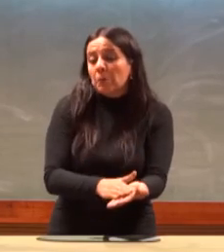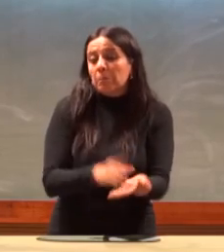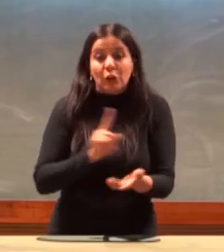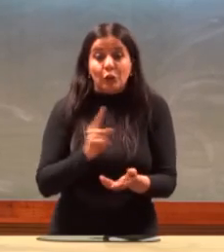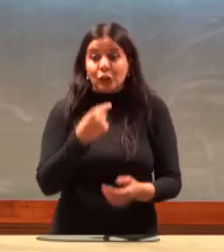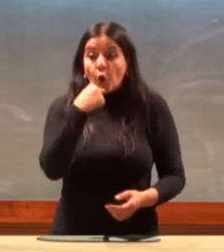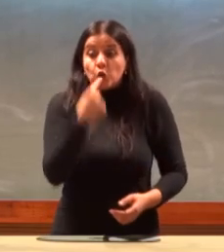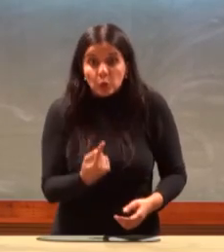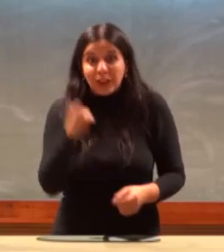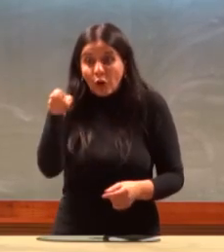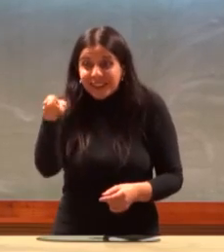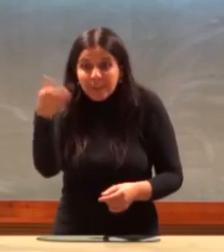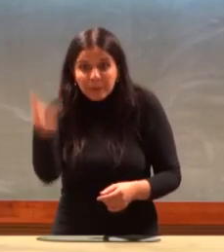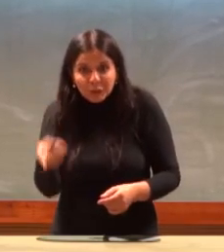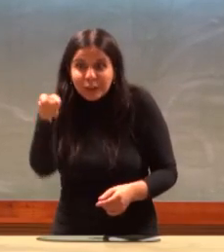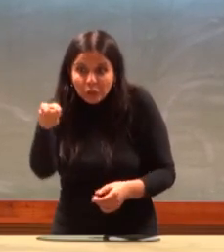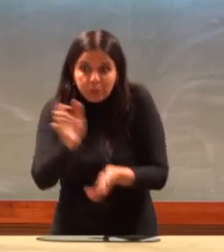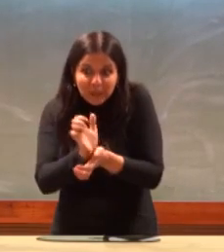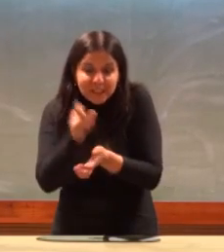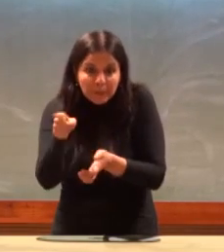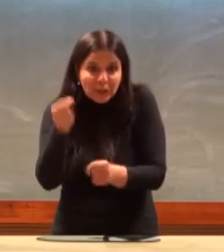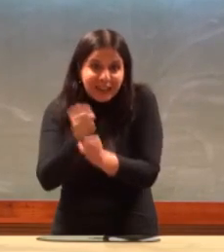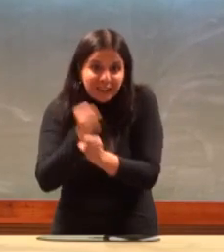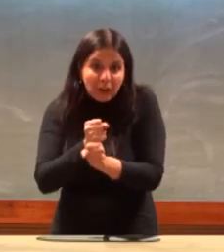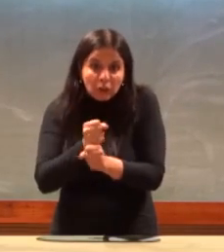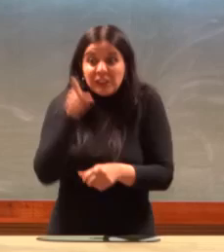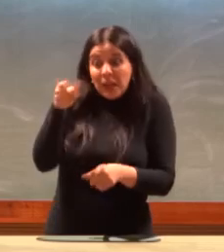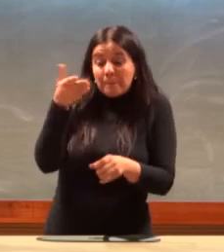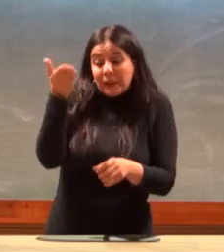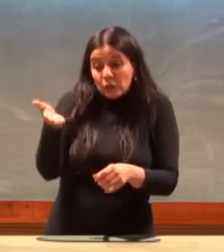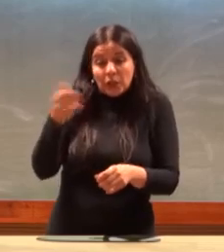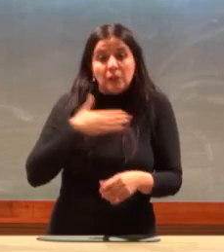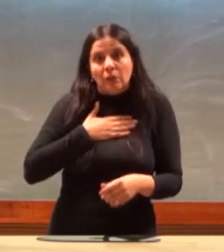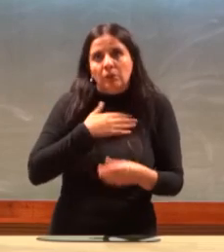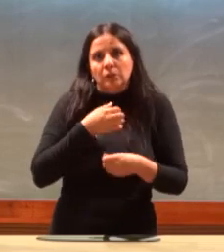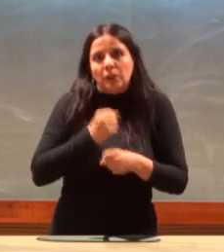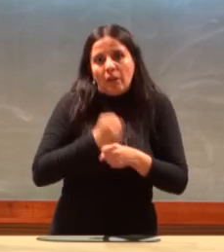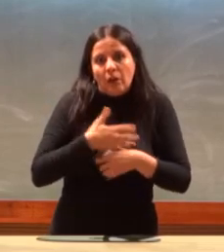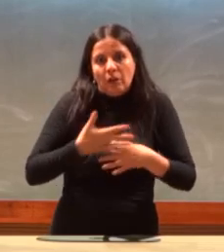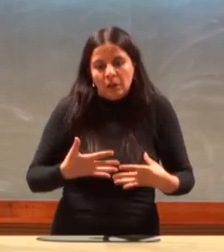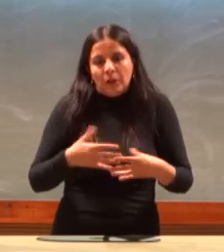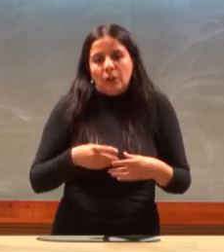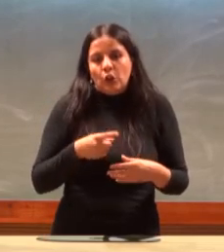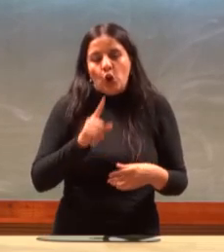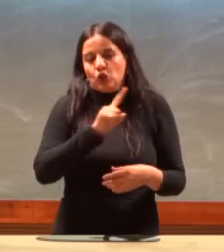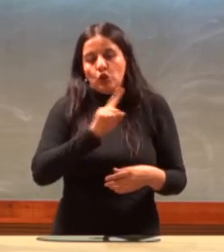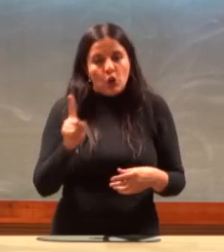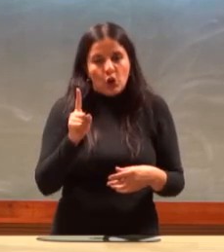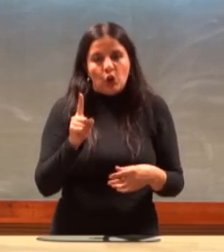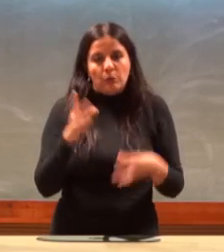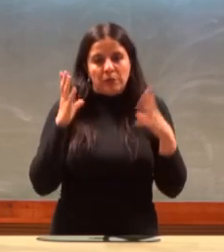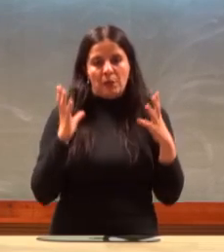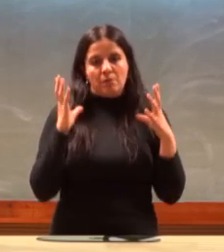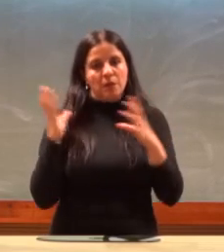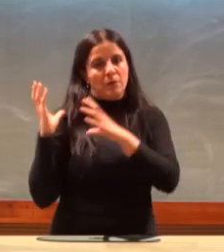las partes que tienen que trabajar entonces la gente se sobrecarga de trabajo el problema que dijimos que los no docentes no alcanzan están sobresaturados con las tareas que tienen que